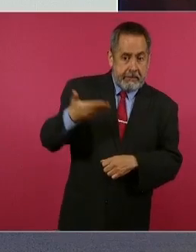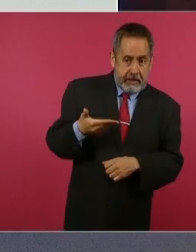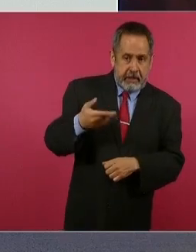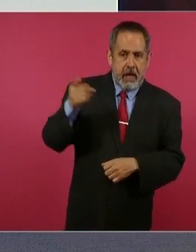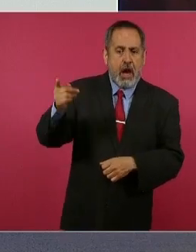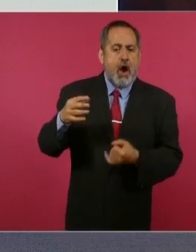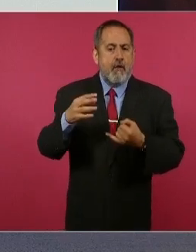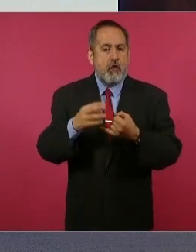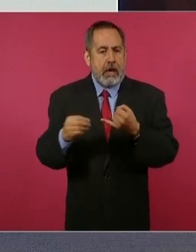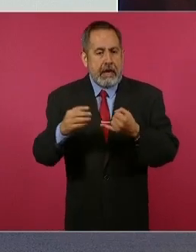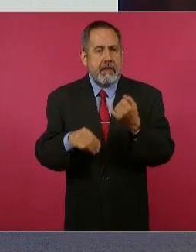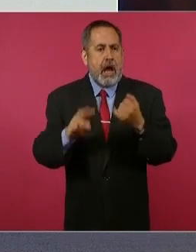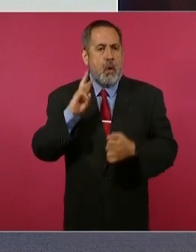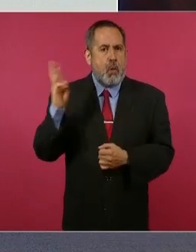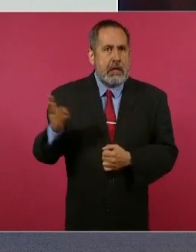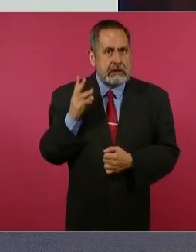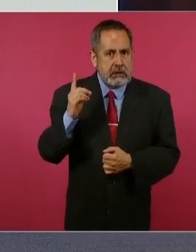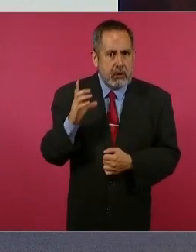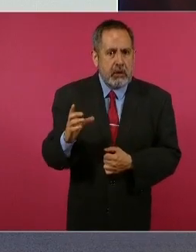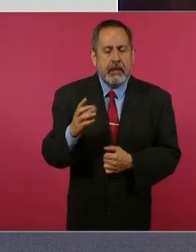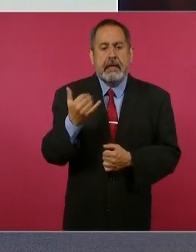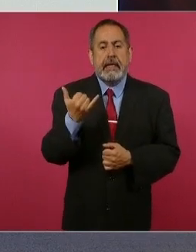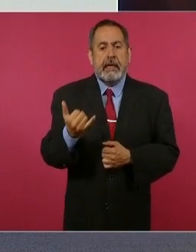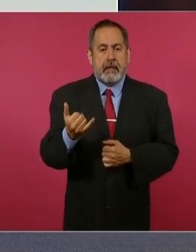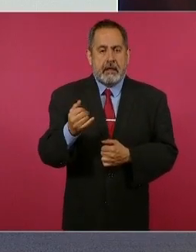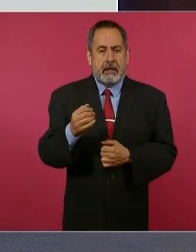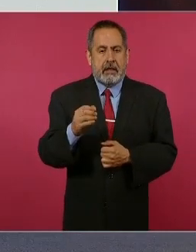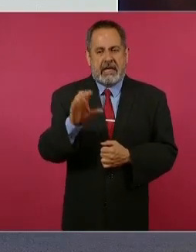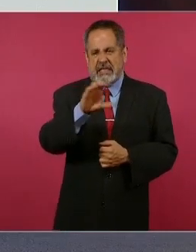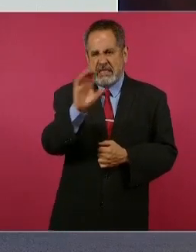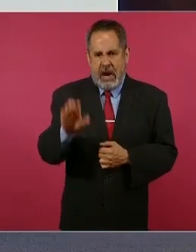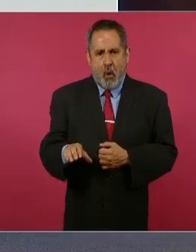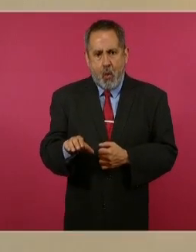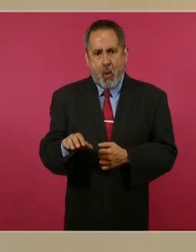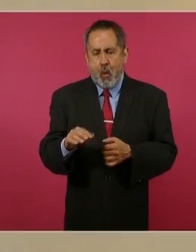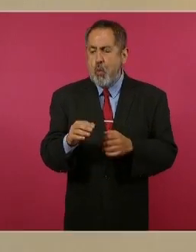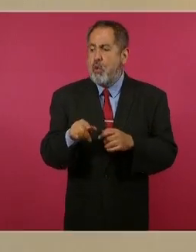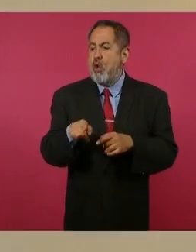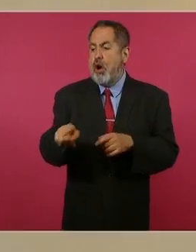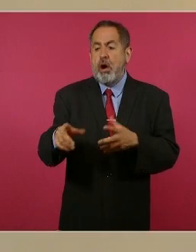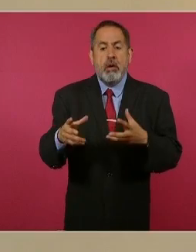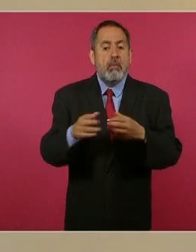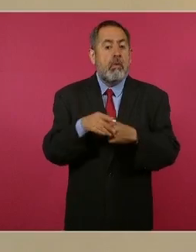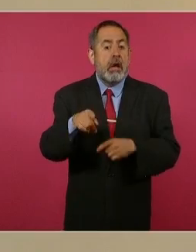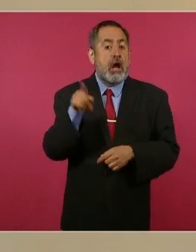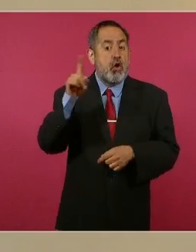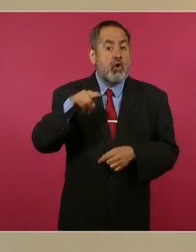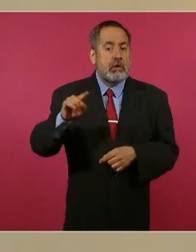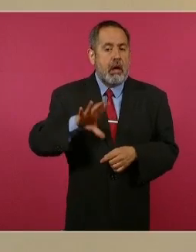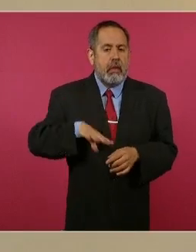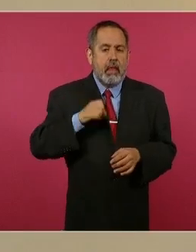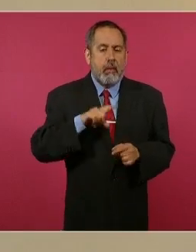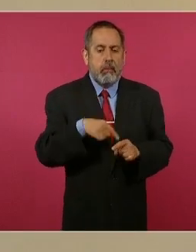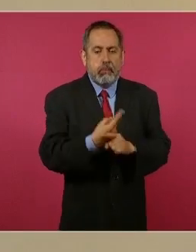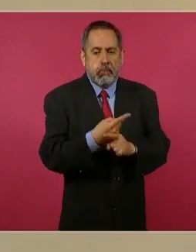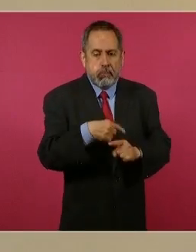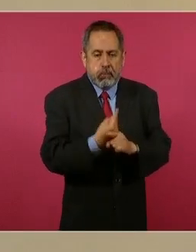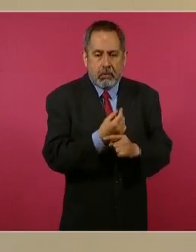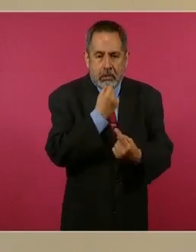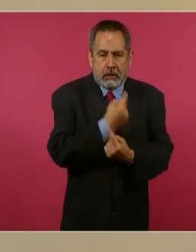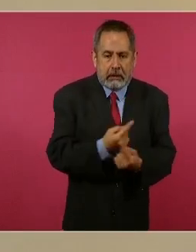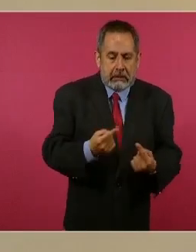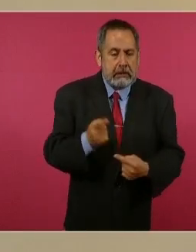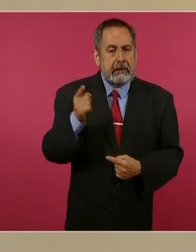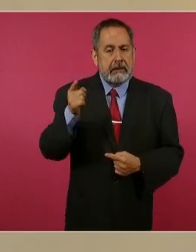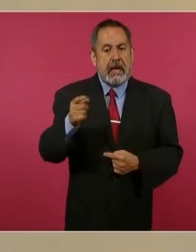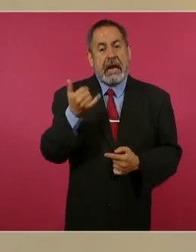Florida, de Washington y de Illinois, principalmente por abuso sexual, abuso sexual infantil